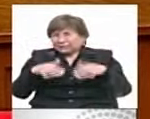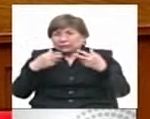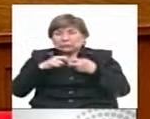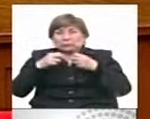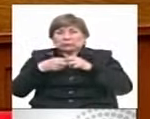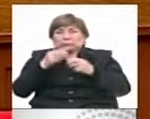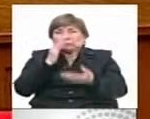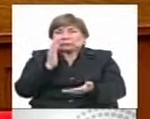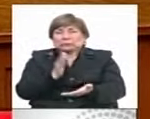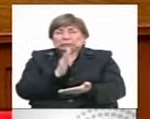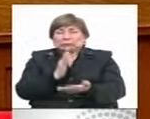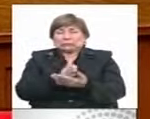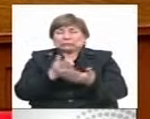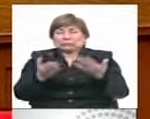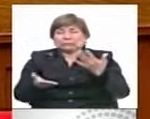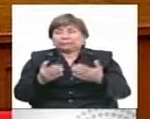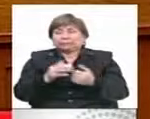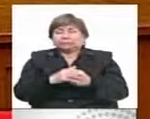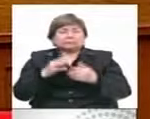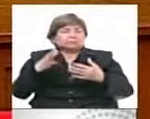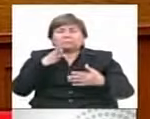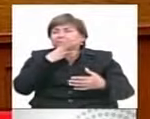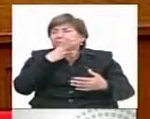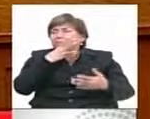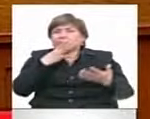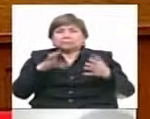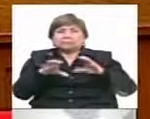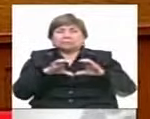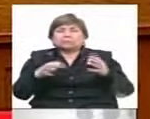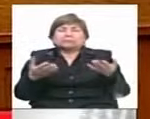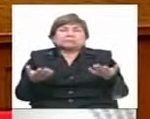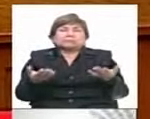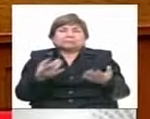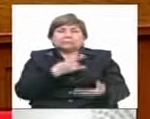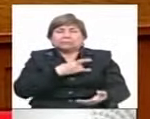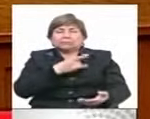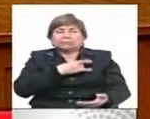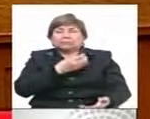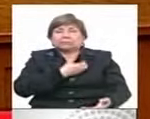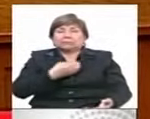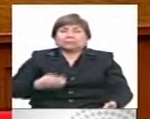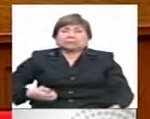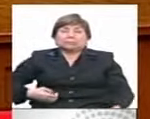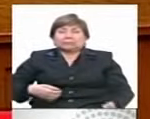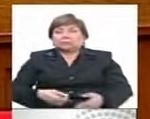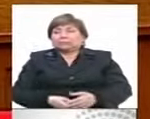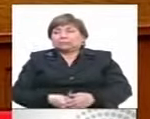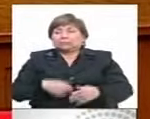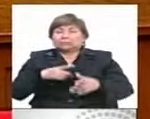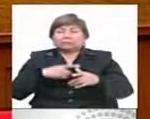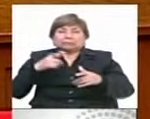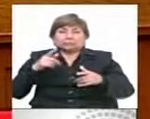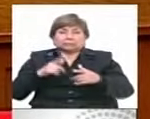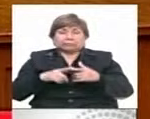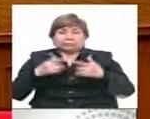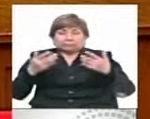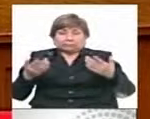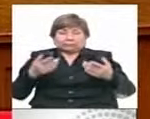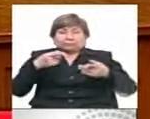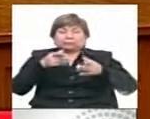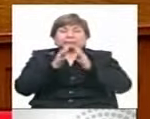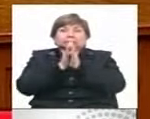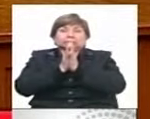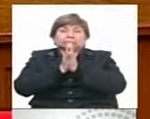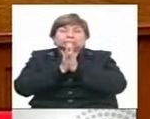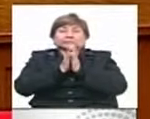estamos pasando, no saben qué hacer las universidades públicas. Entonces, ellos lo que solicitan,